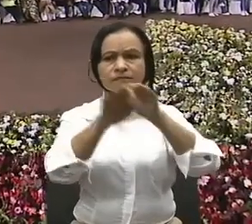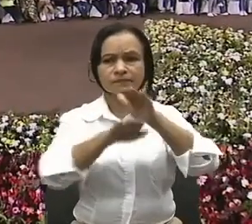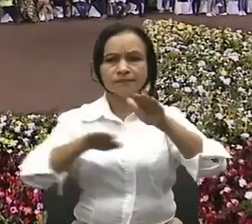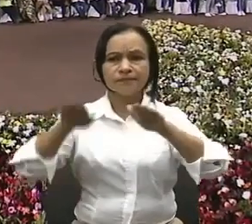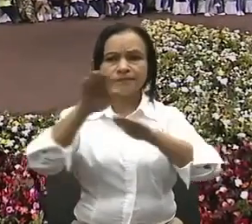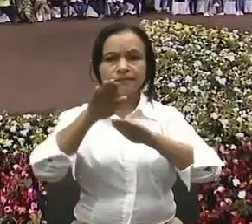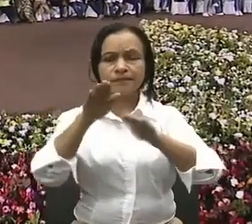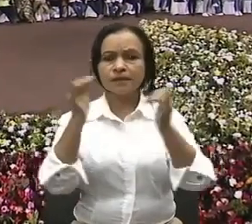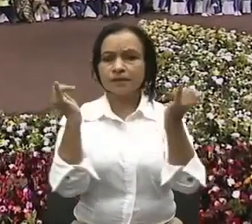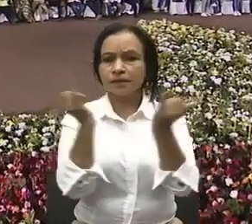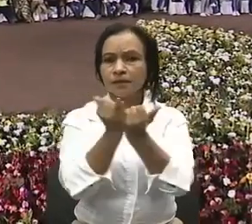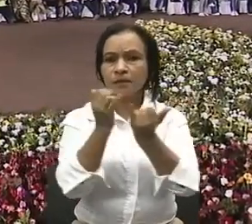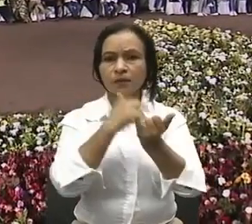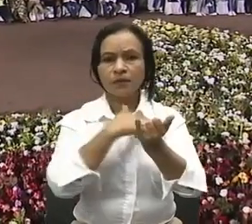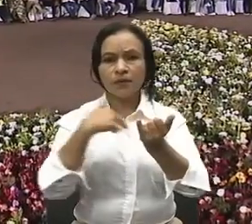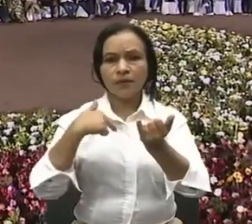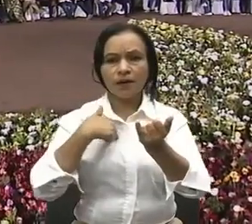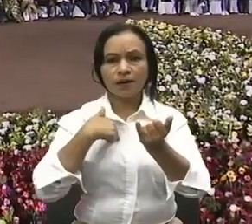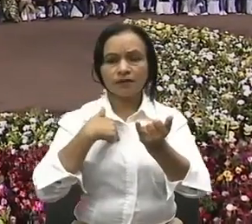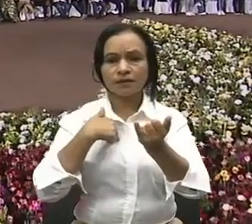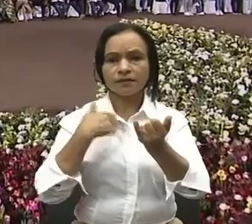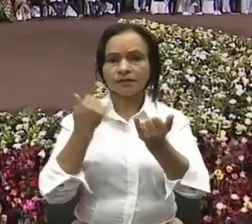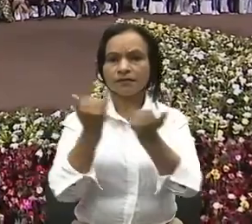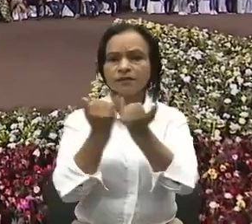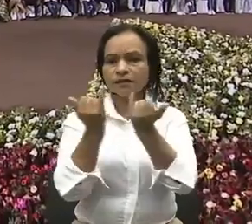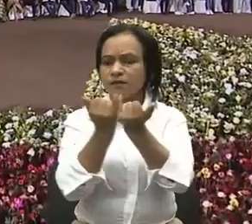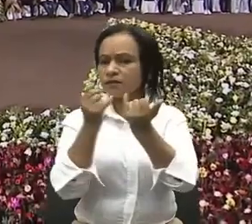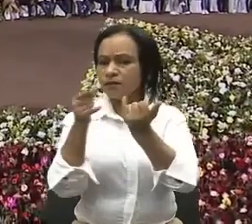Y lo mismo pasa con los inmigrantes.